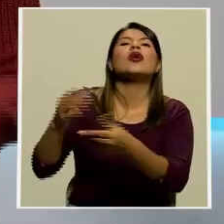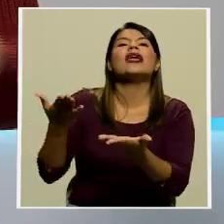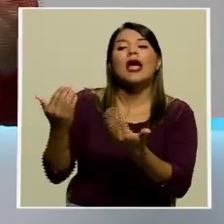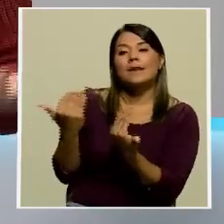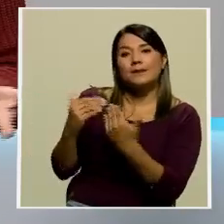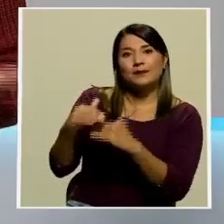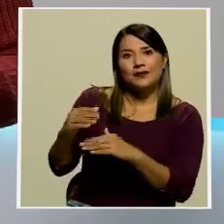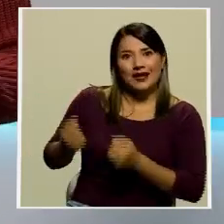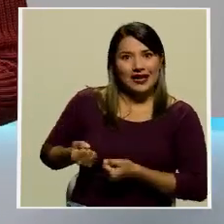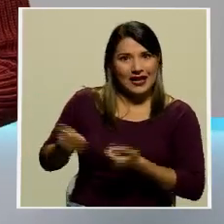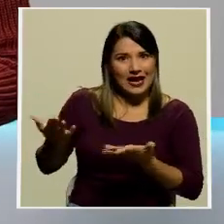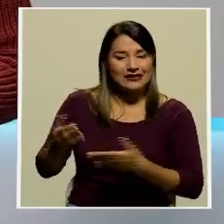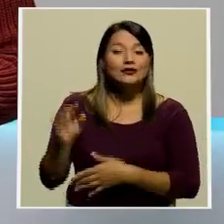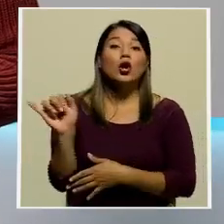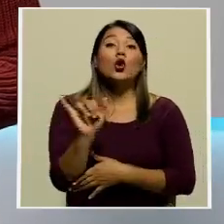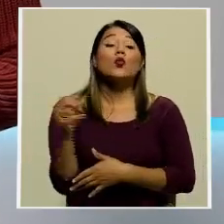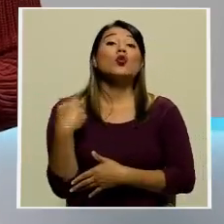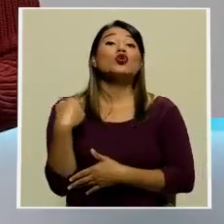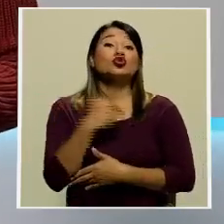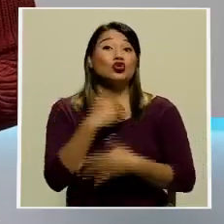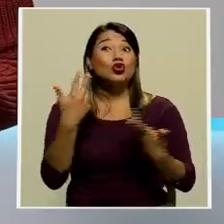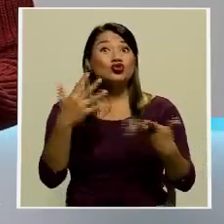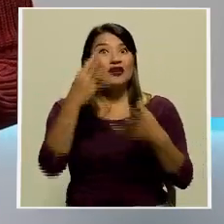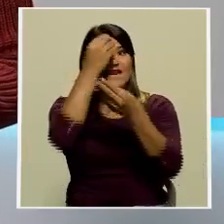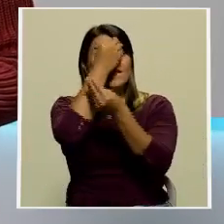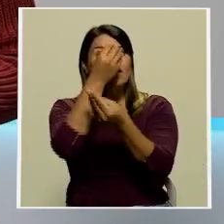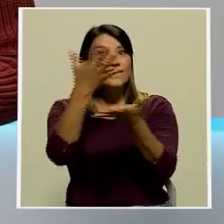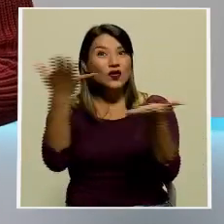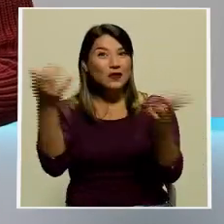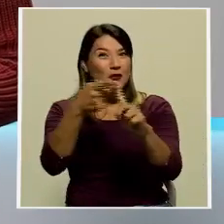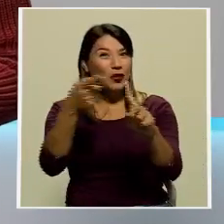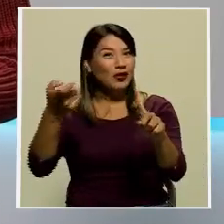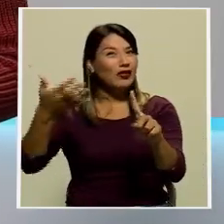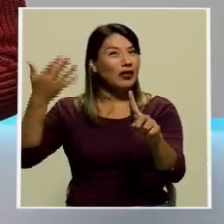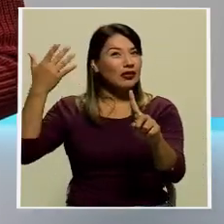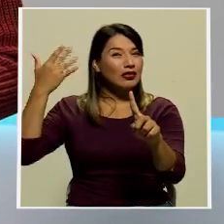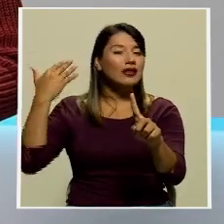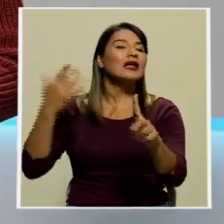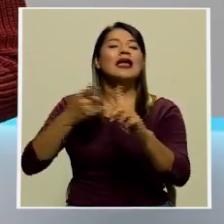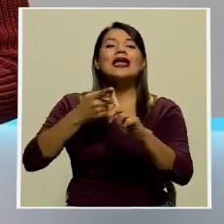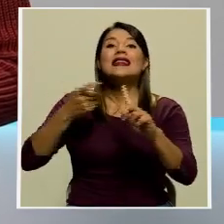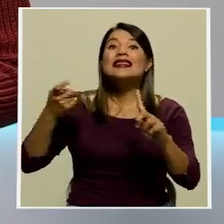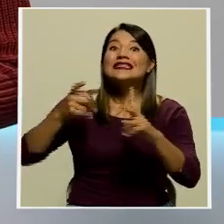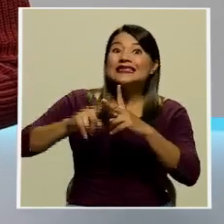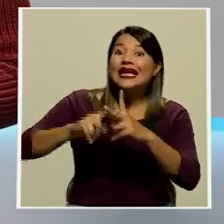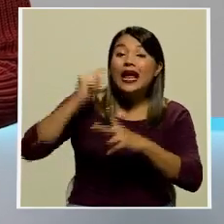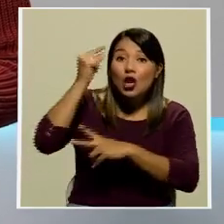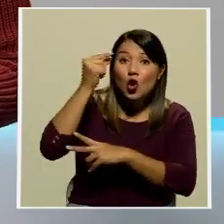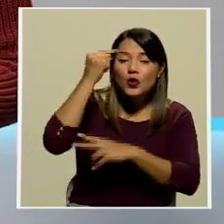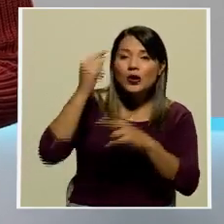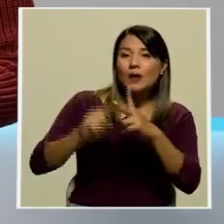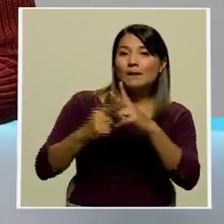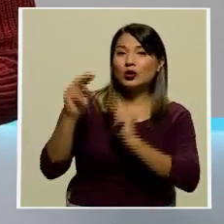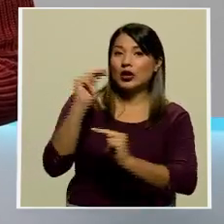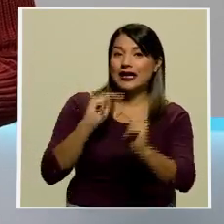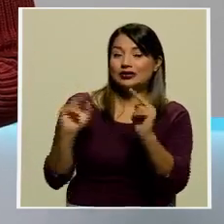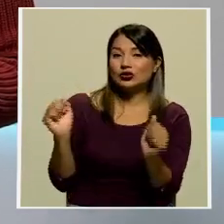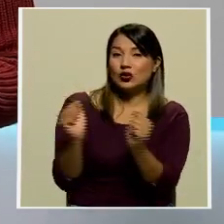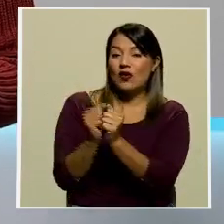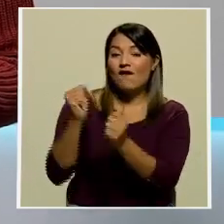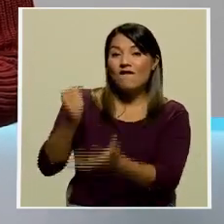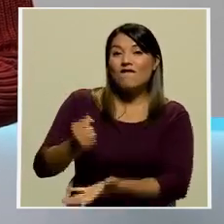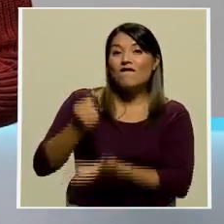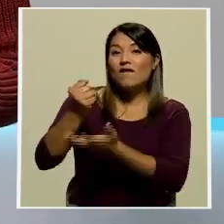últimas semanas y también los últimos meses, desde que se empezó a hablar sobre esta negociación con el Fondo Monetario Internacional, uno